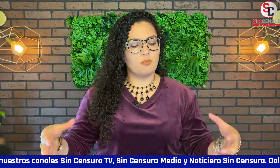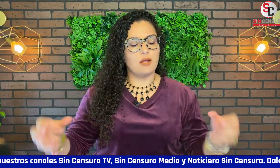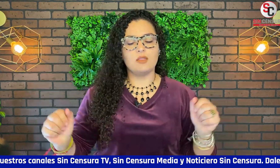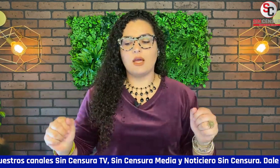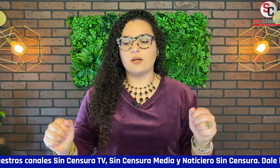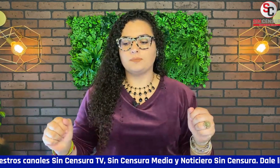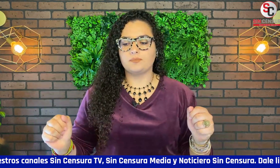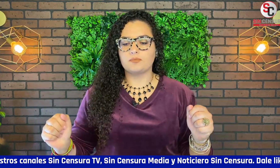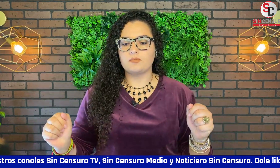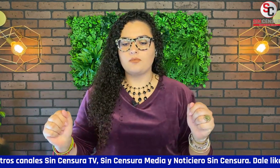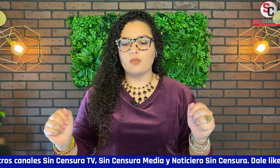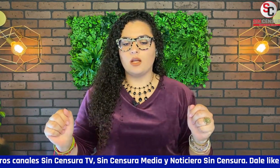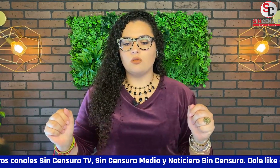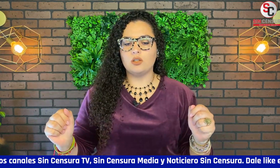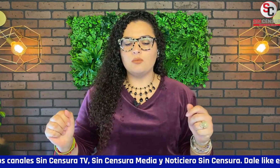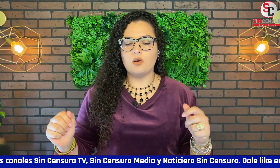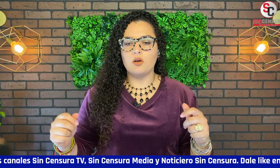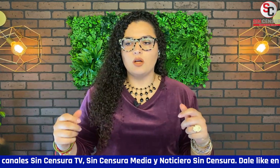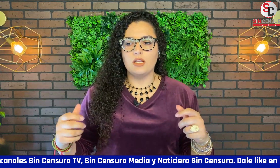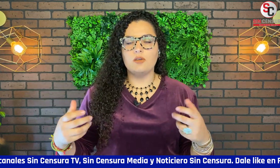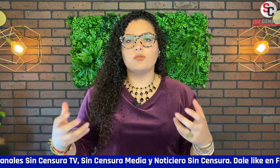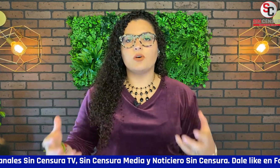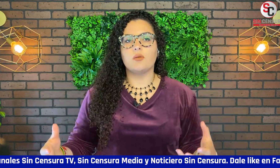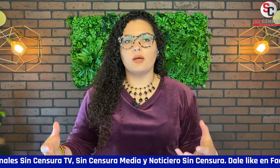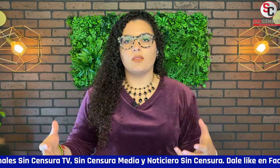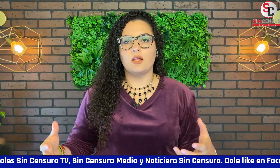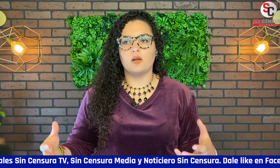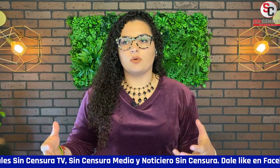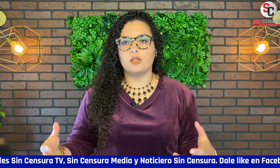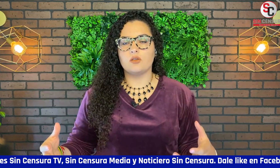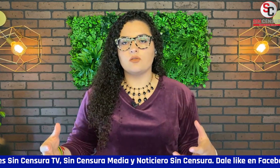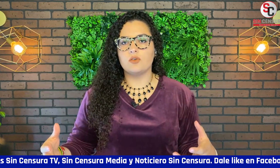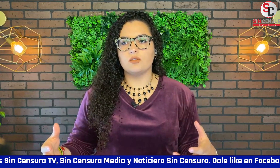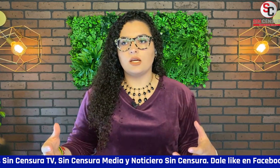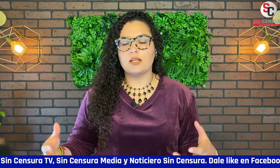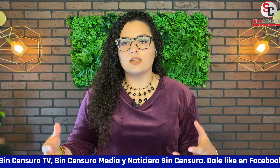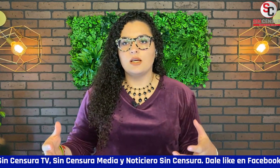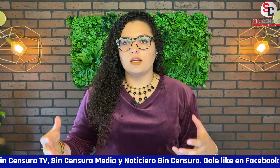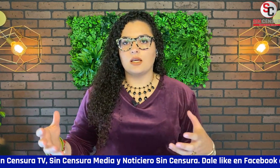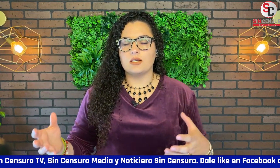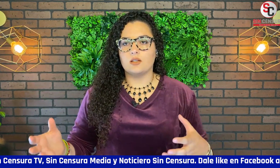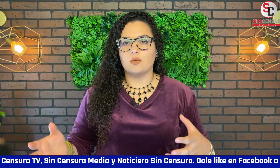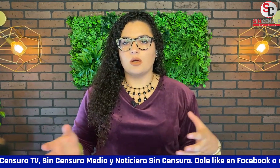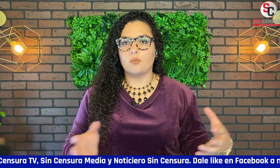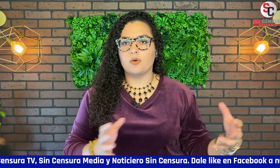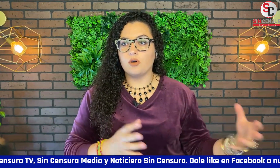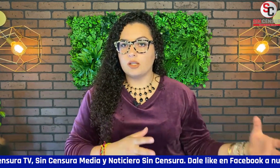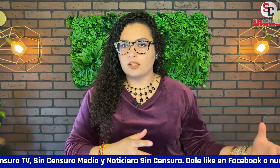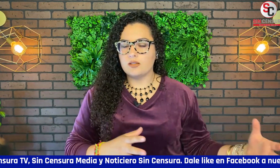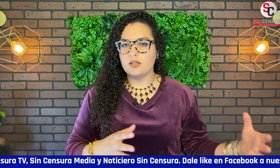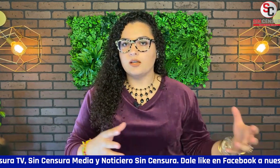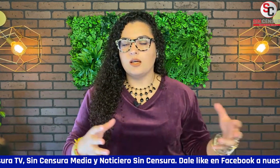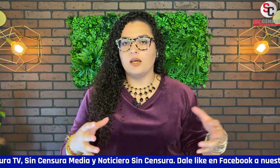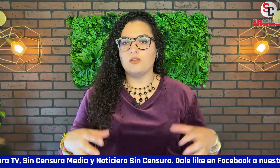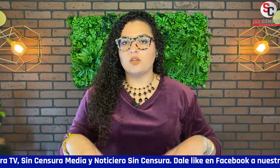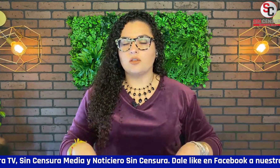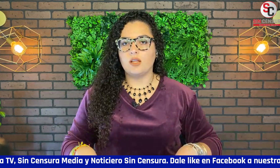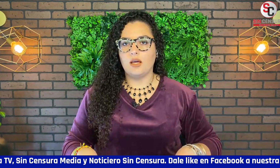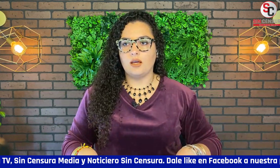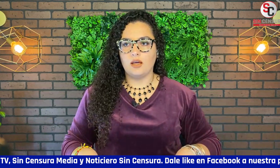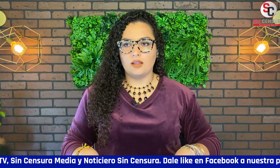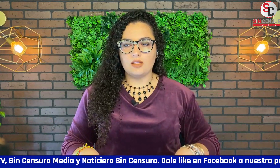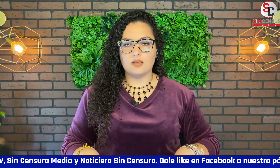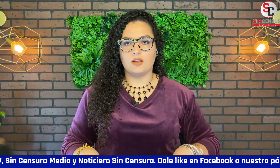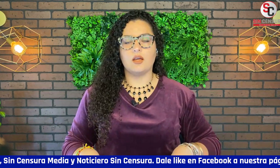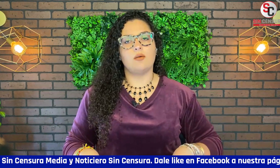distintos le plantean el último informe de Reporteros Sin Fronteras, que es retomado por Reuters, en